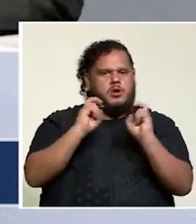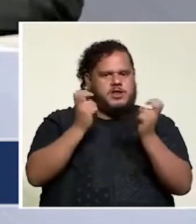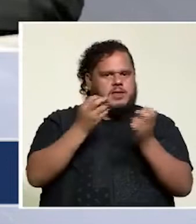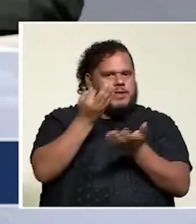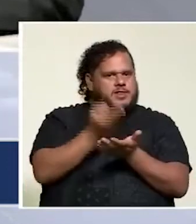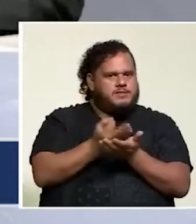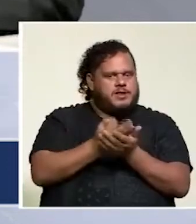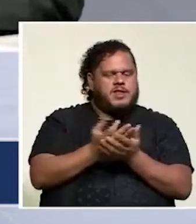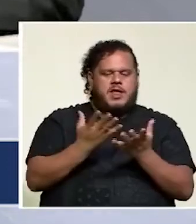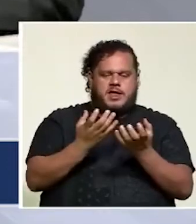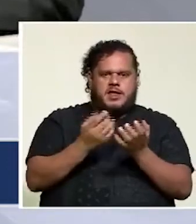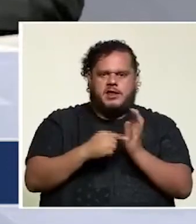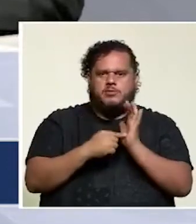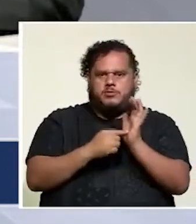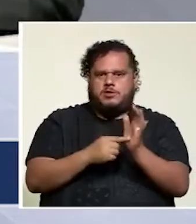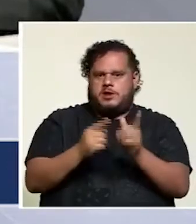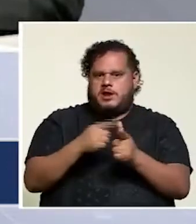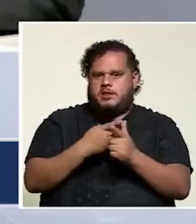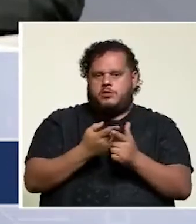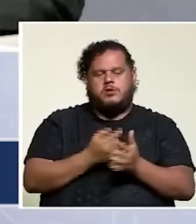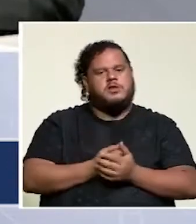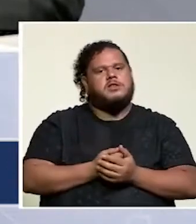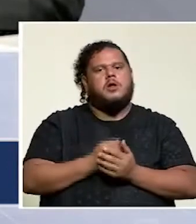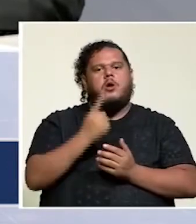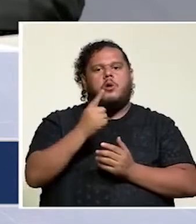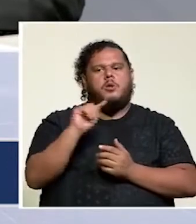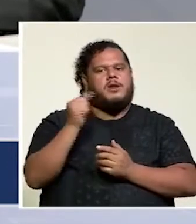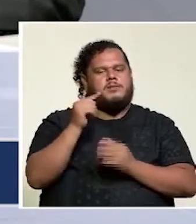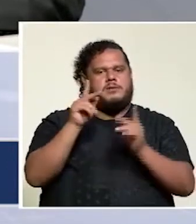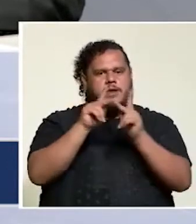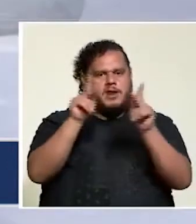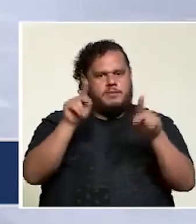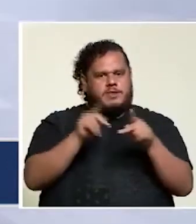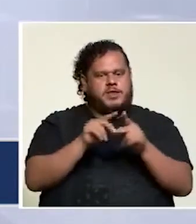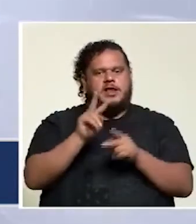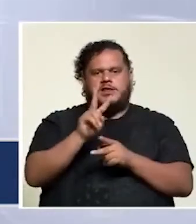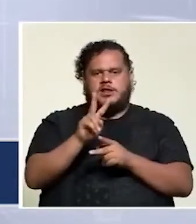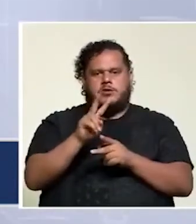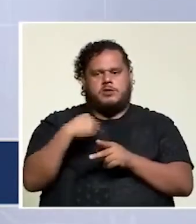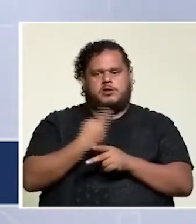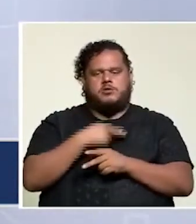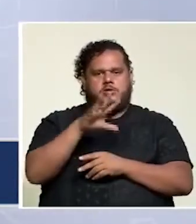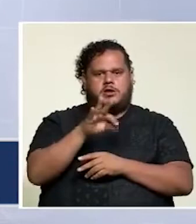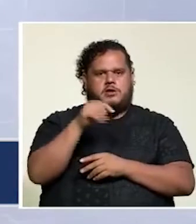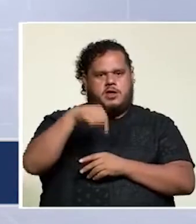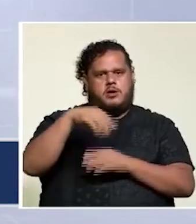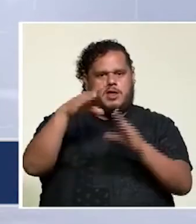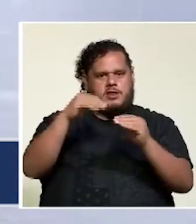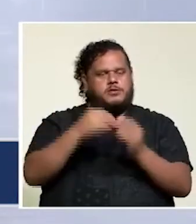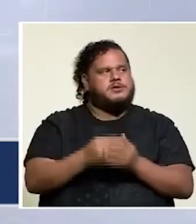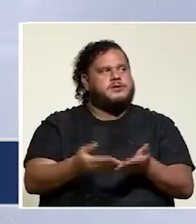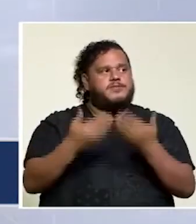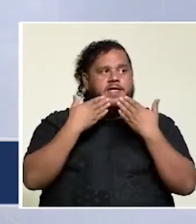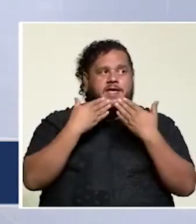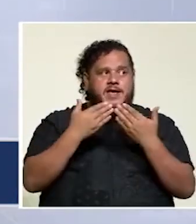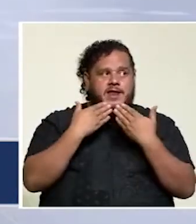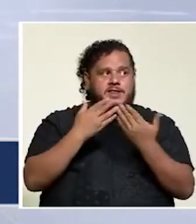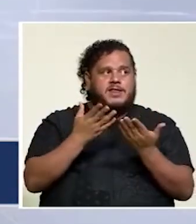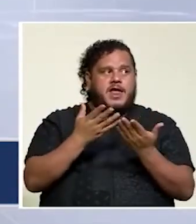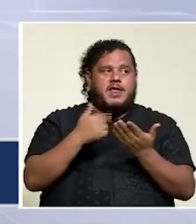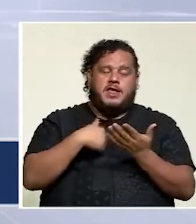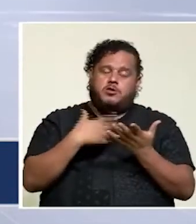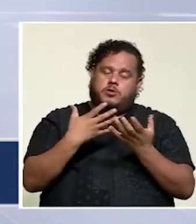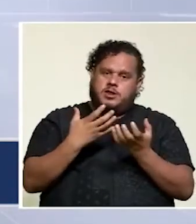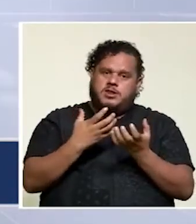Y quisiéramos mostrar entonces una primera pantalla de dos que seleccionamos para esta noche. Gracias. Que